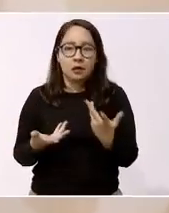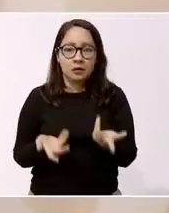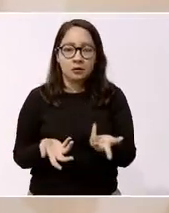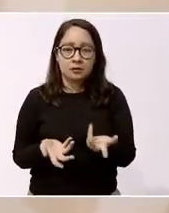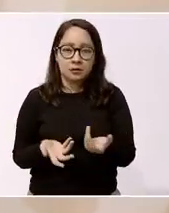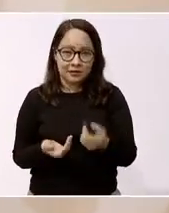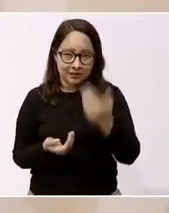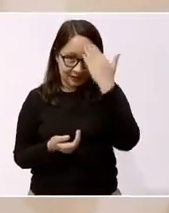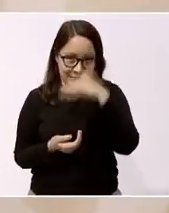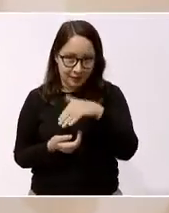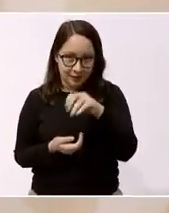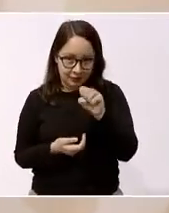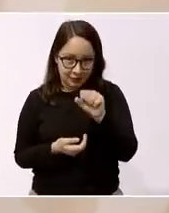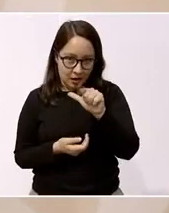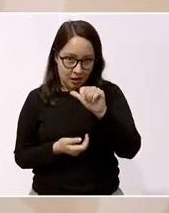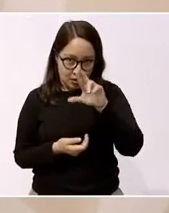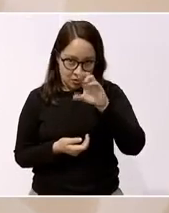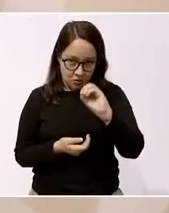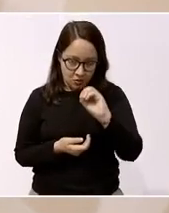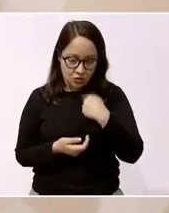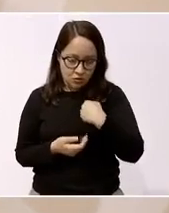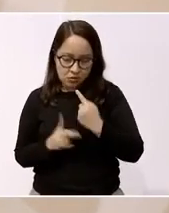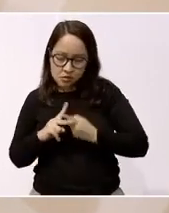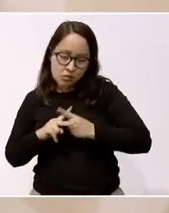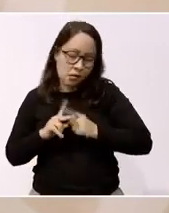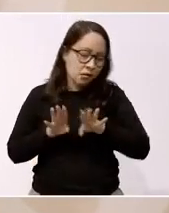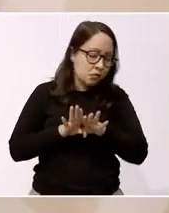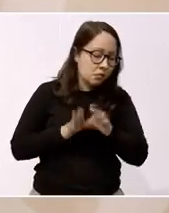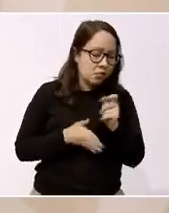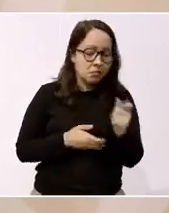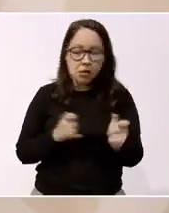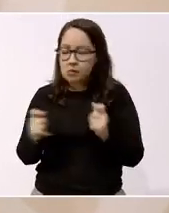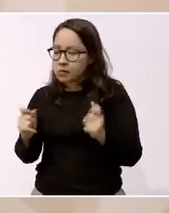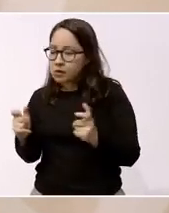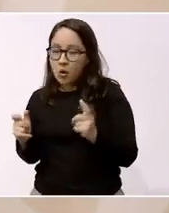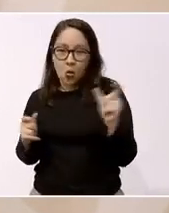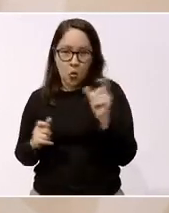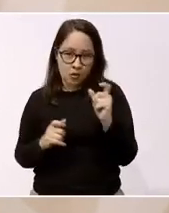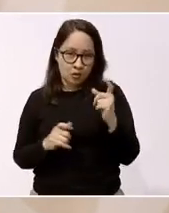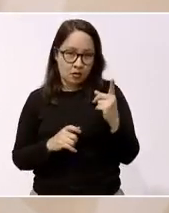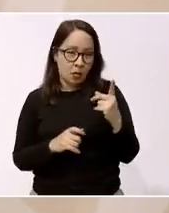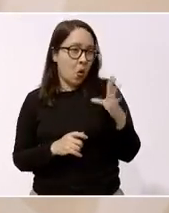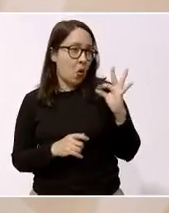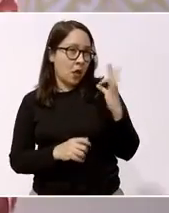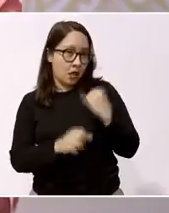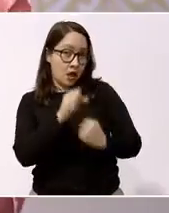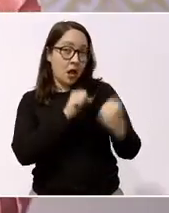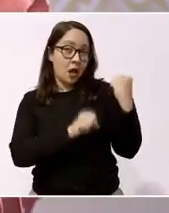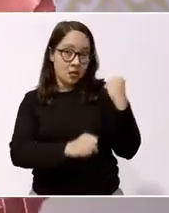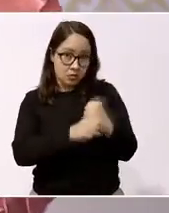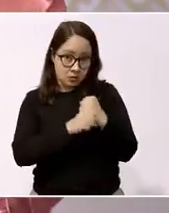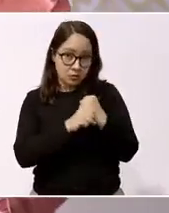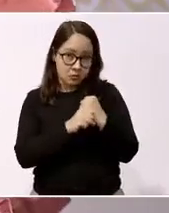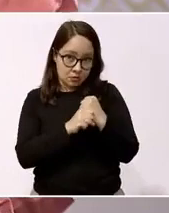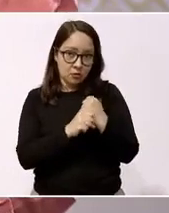lo del salario? Cuando llegamos, bueno, hace 40 años,